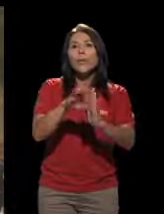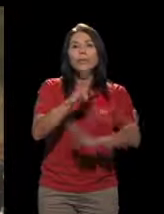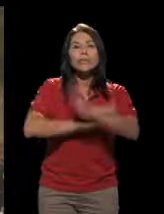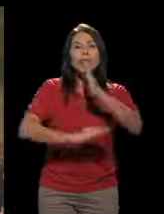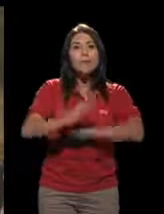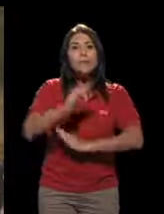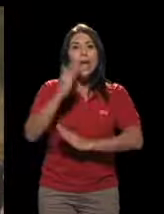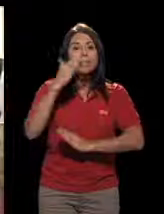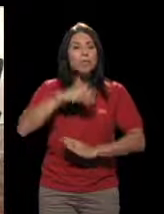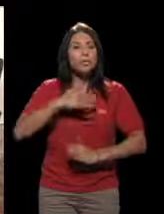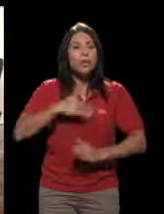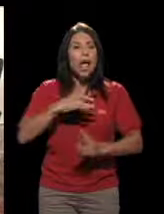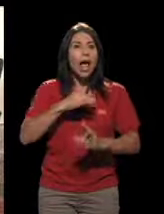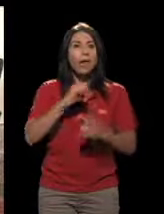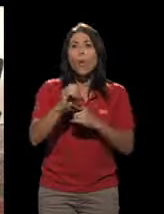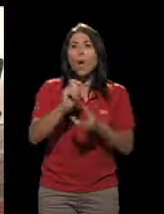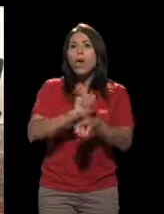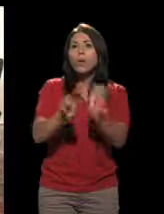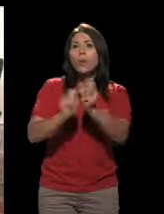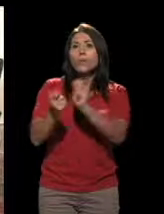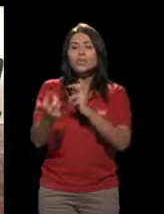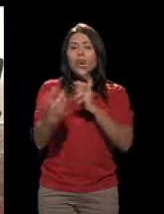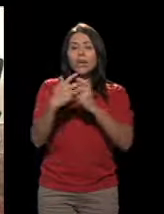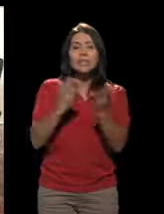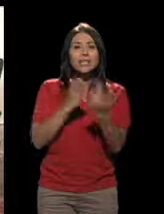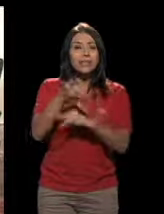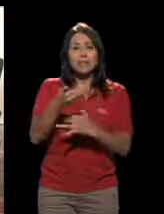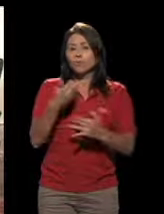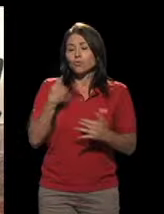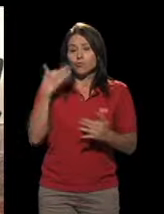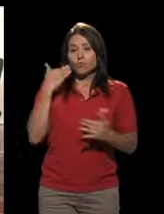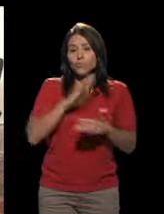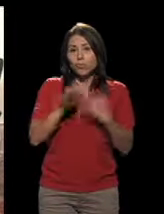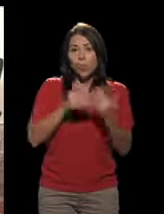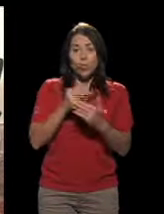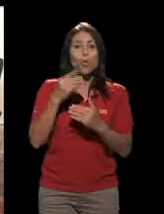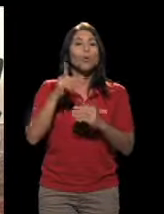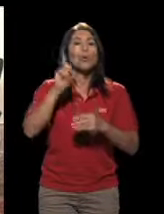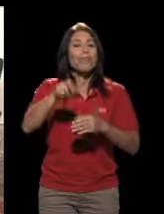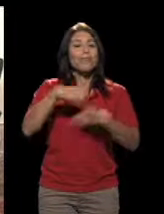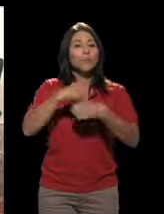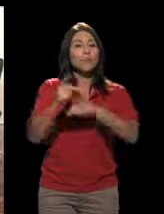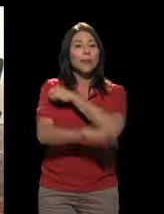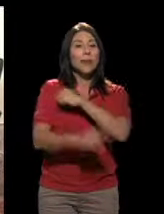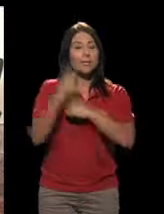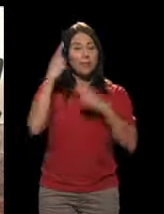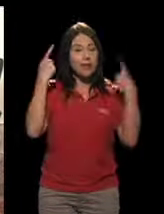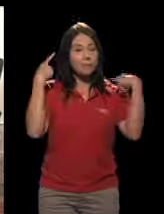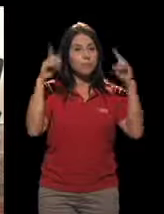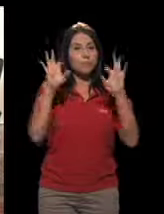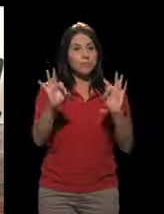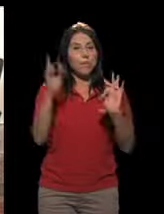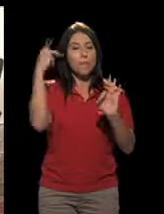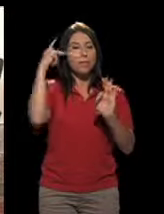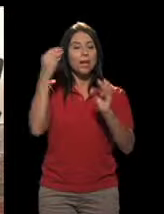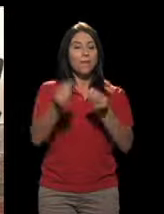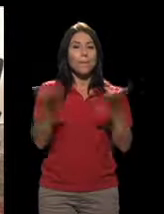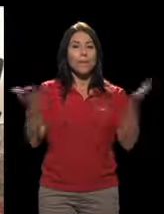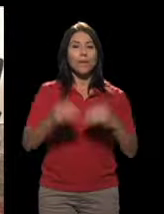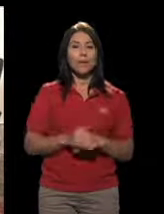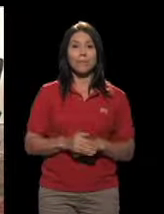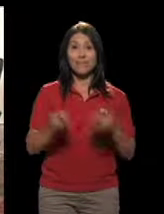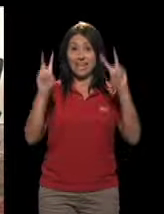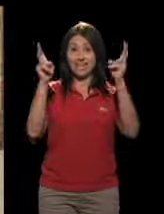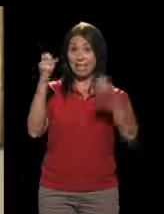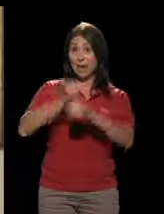discapacidad sensorial y todas las adecuaciones y acceso que tenemos que hacer en el país para poder llevar a cabo una buena política pública. En el campo